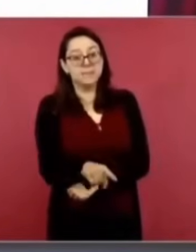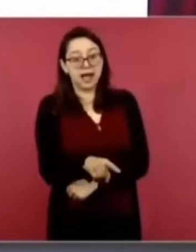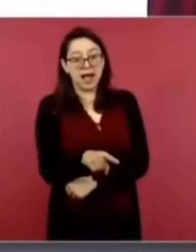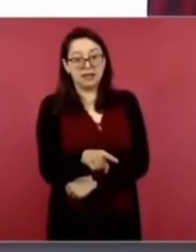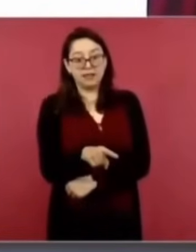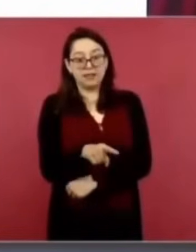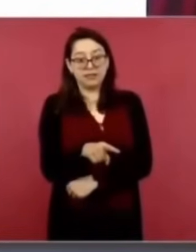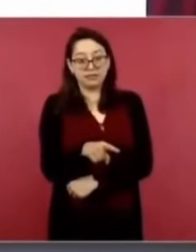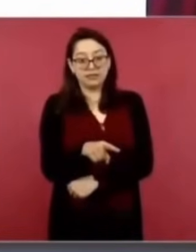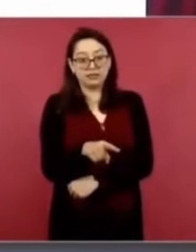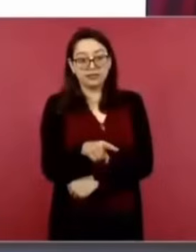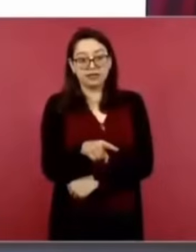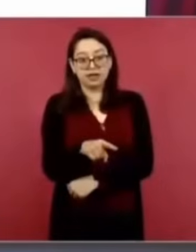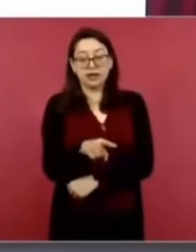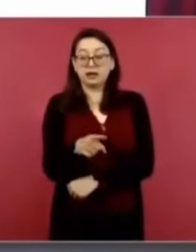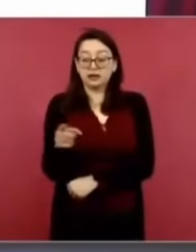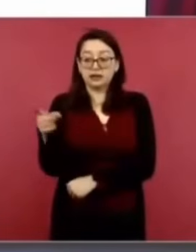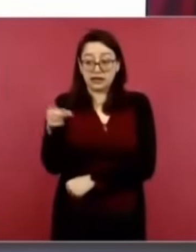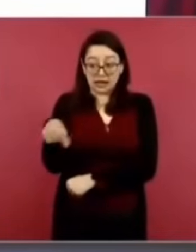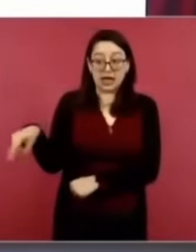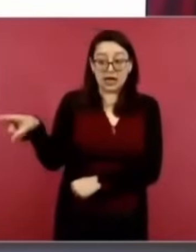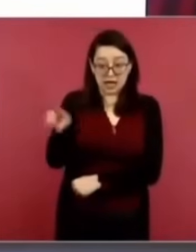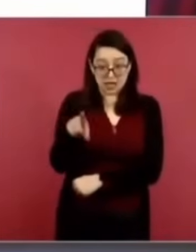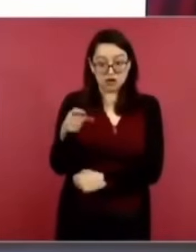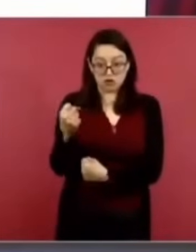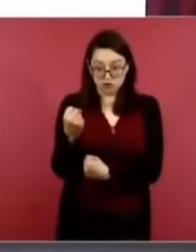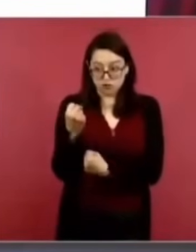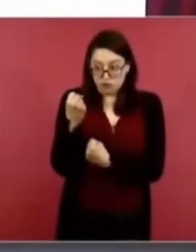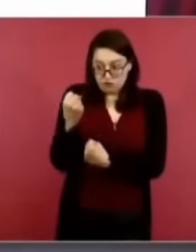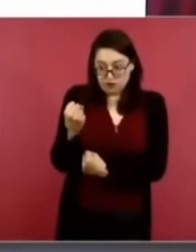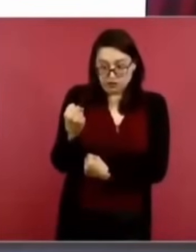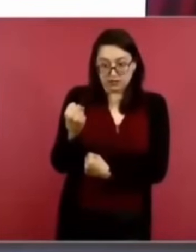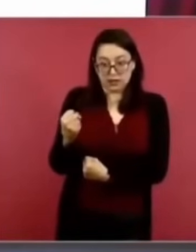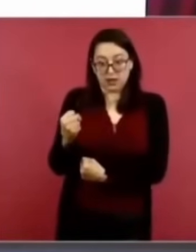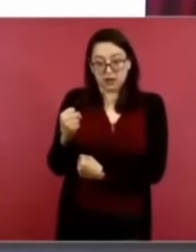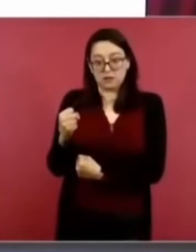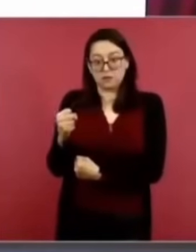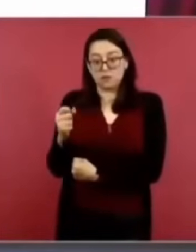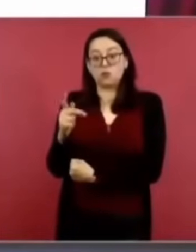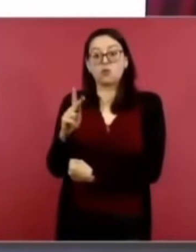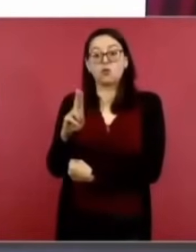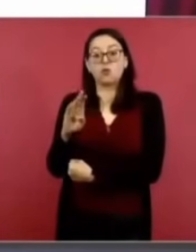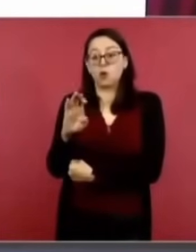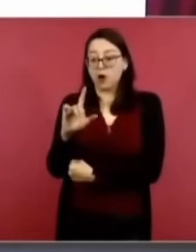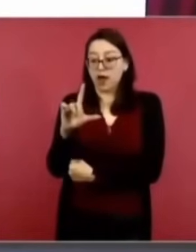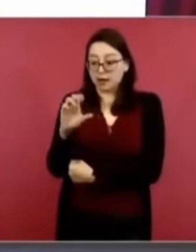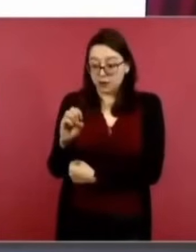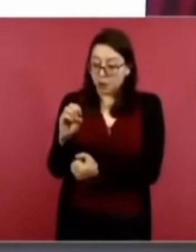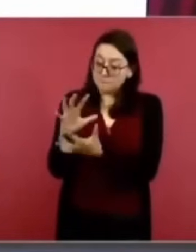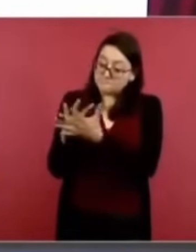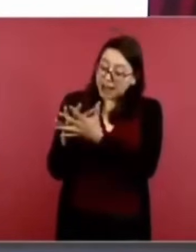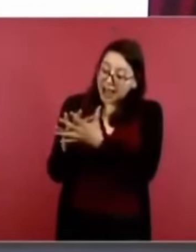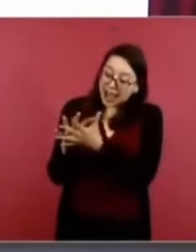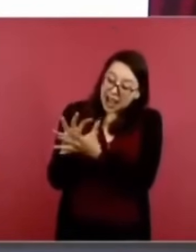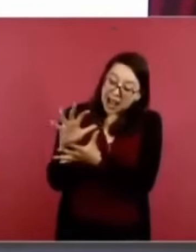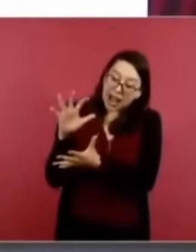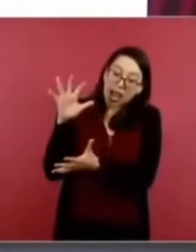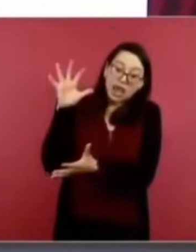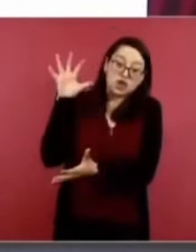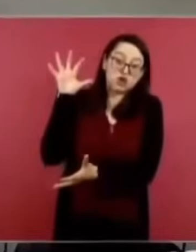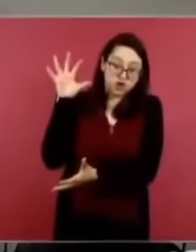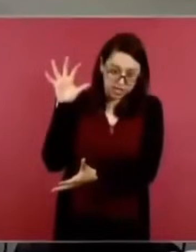La soberanía es el pueblo soberano.